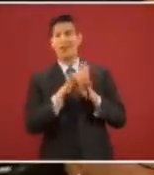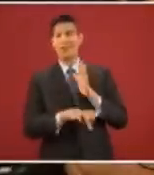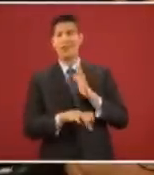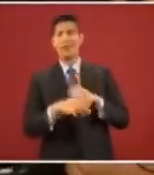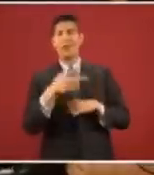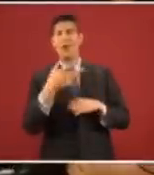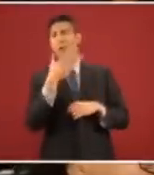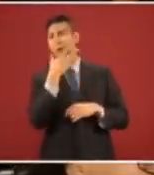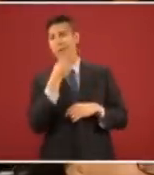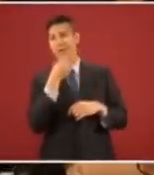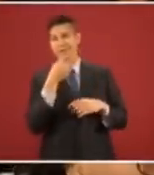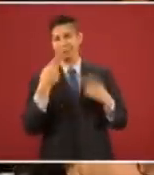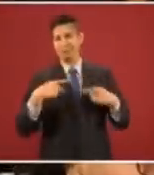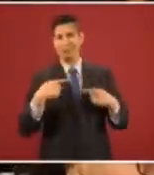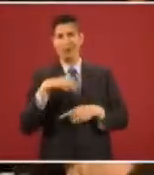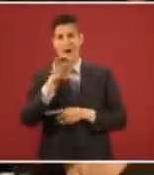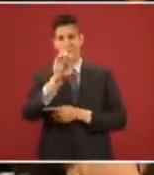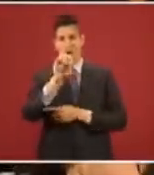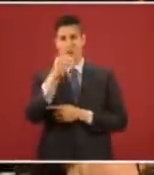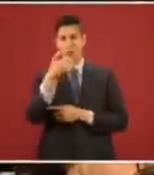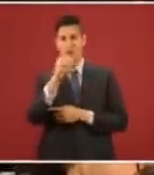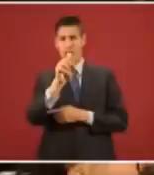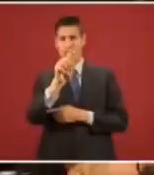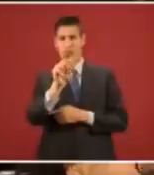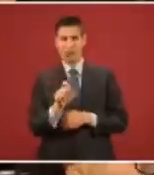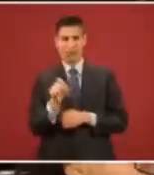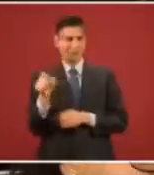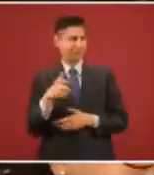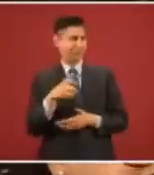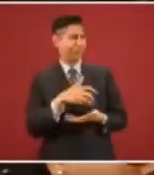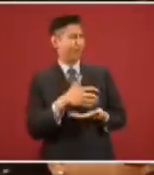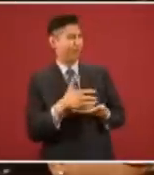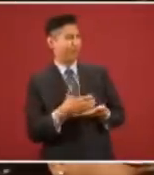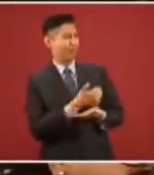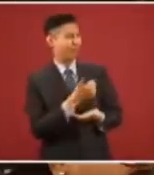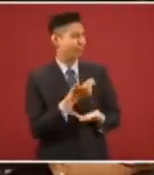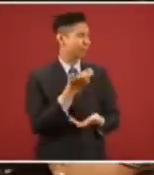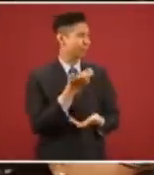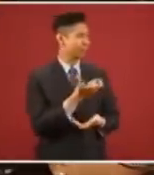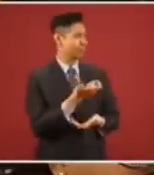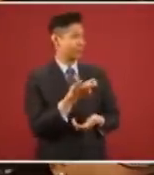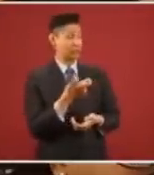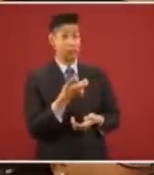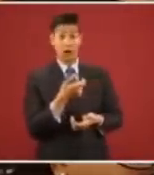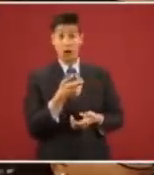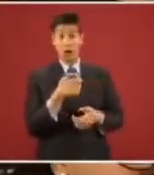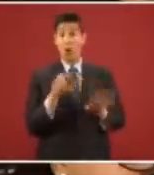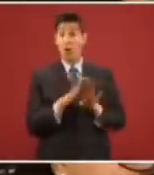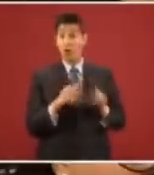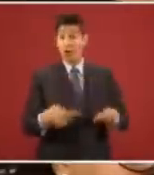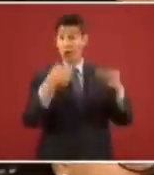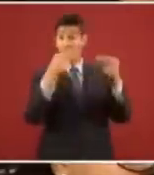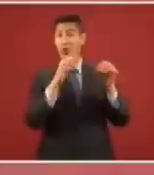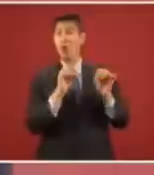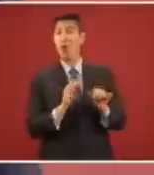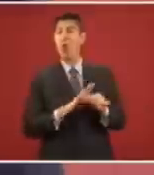que hacen una ganancia financiera de la migración que están motivando a la gente a irse, o es nada más una cuestión de… No, hay